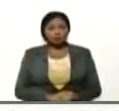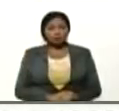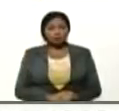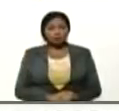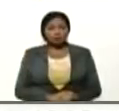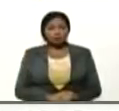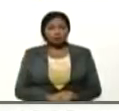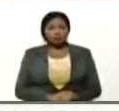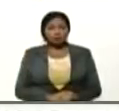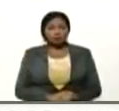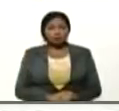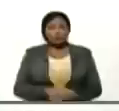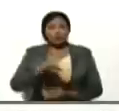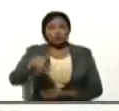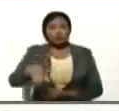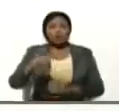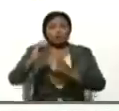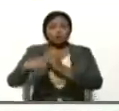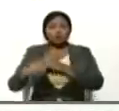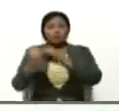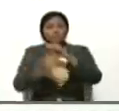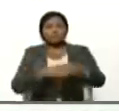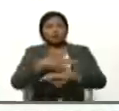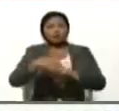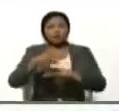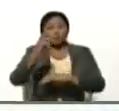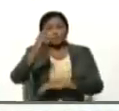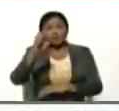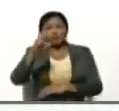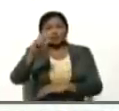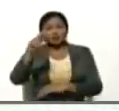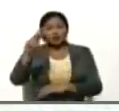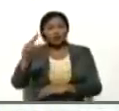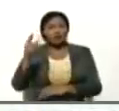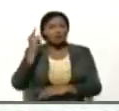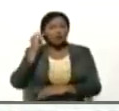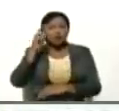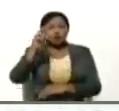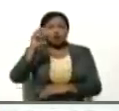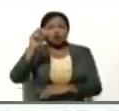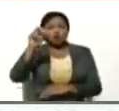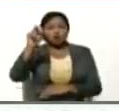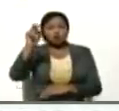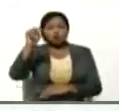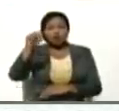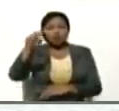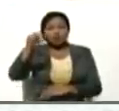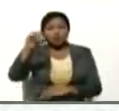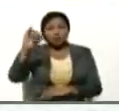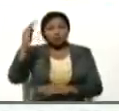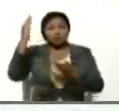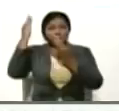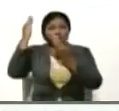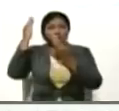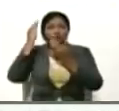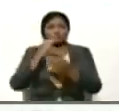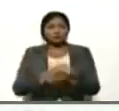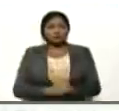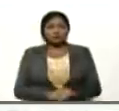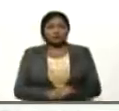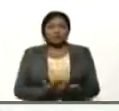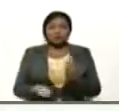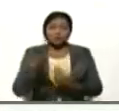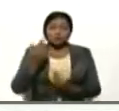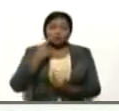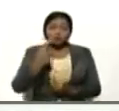Por el estado del Tamacuro, municipio Pedernales, Rosanny Gascón. Es importante,